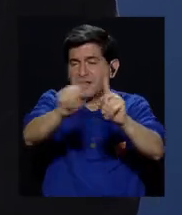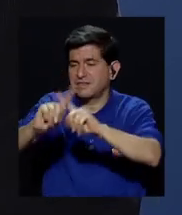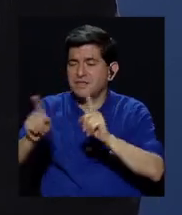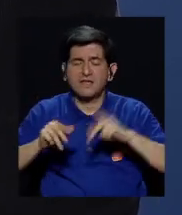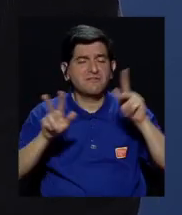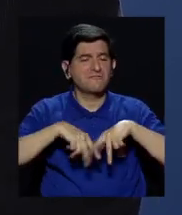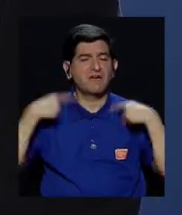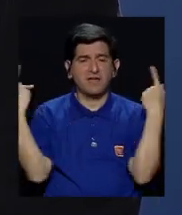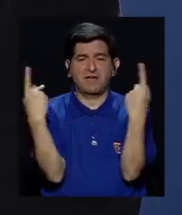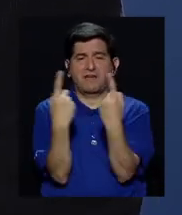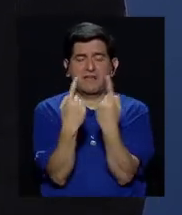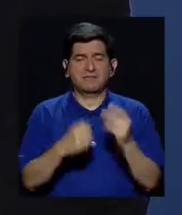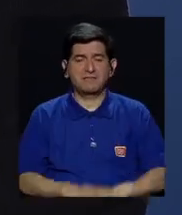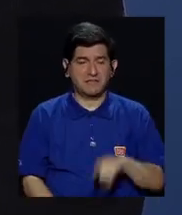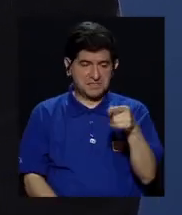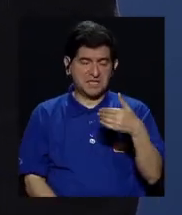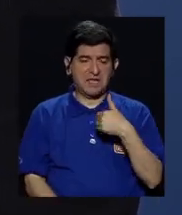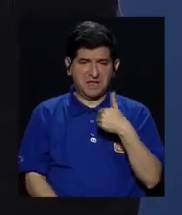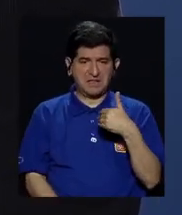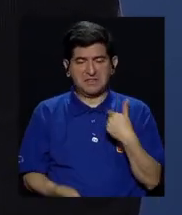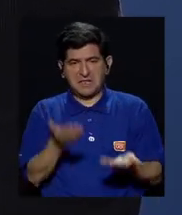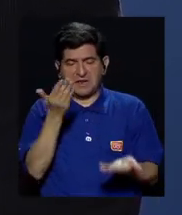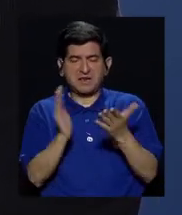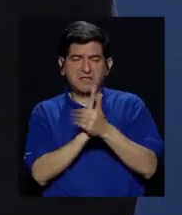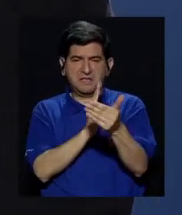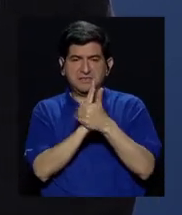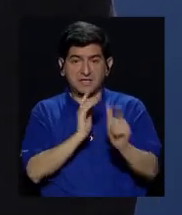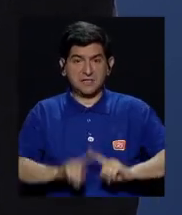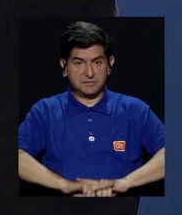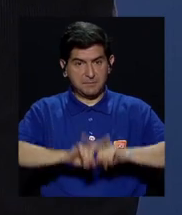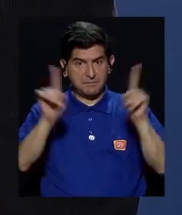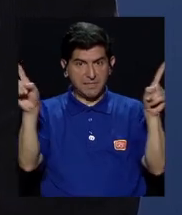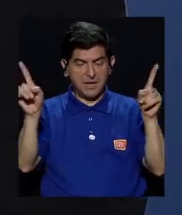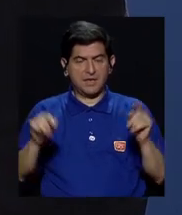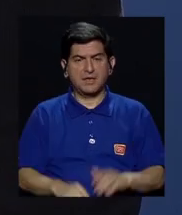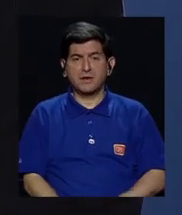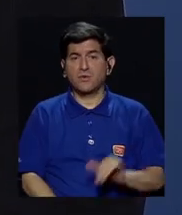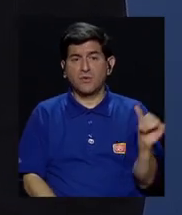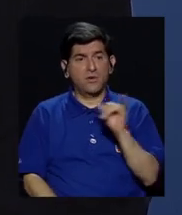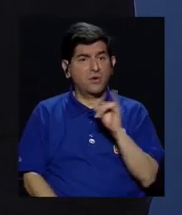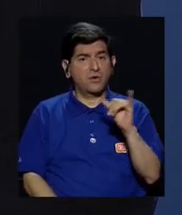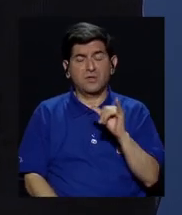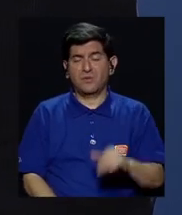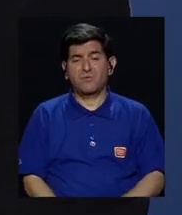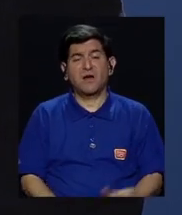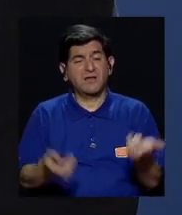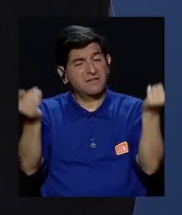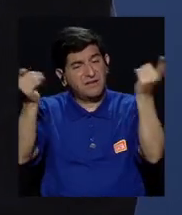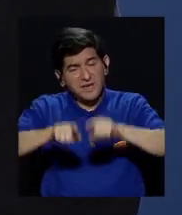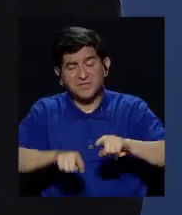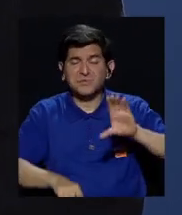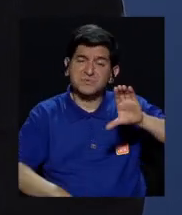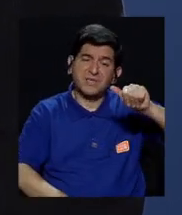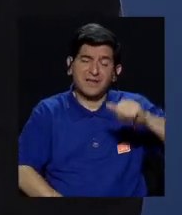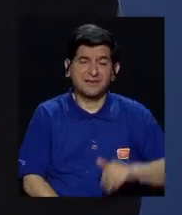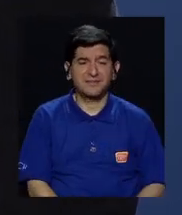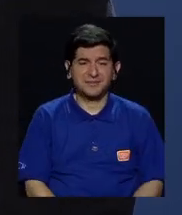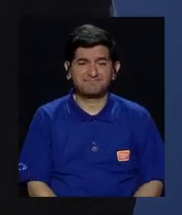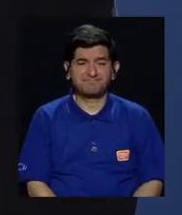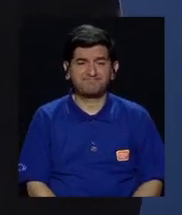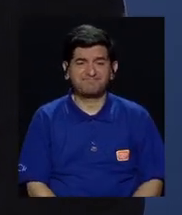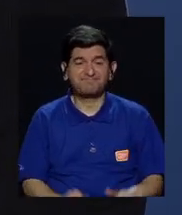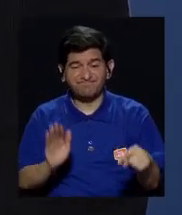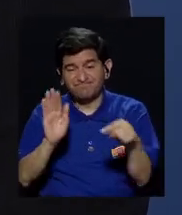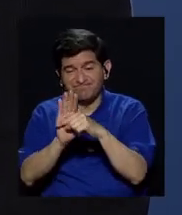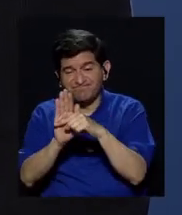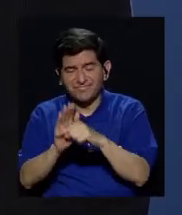políticos ahí es donde tiene su mayor virtud pero esa mayor virtud también le pasa lo mismo que carlos alvarado en